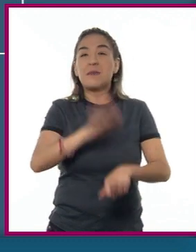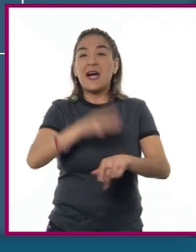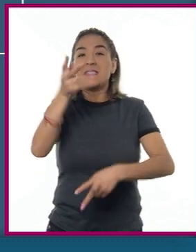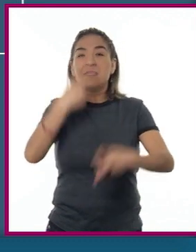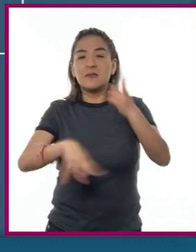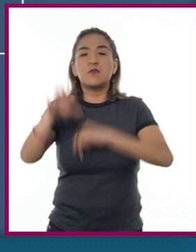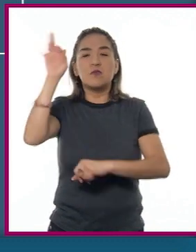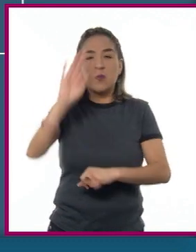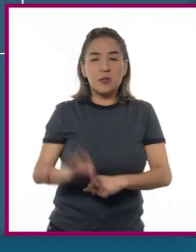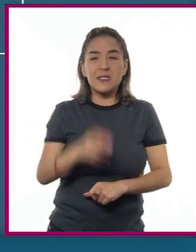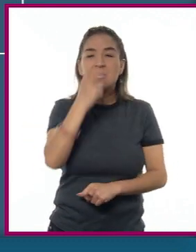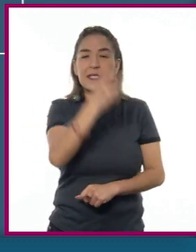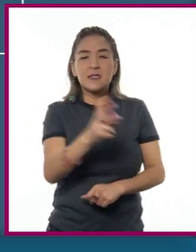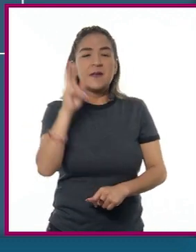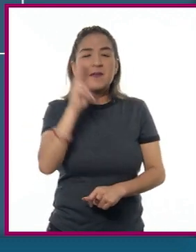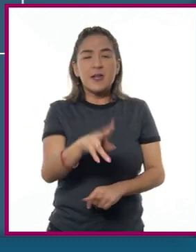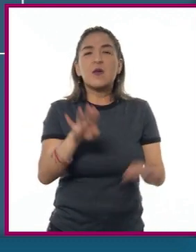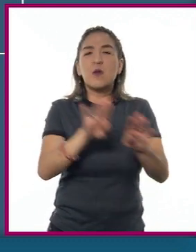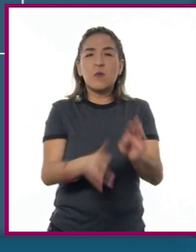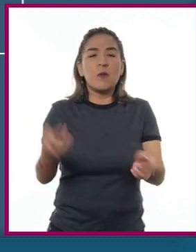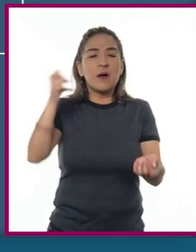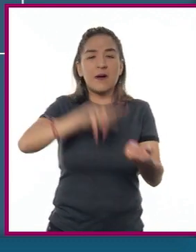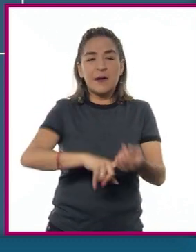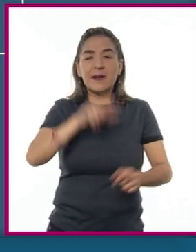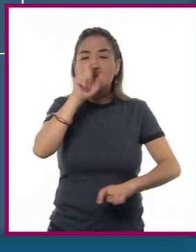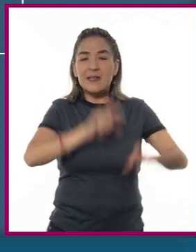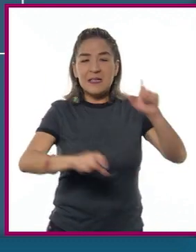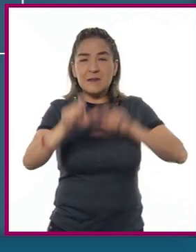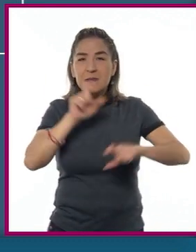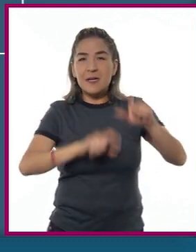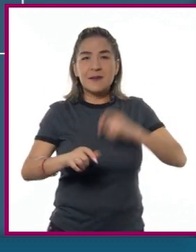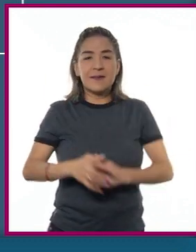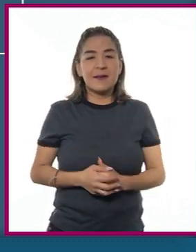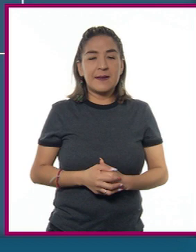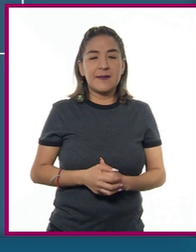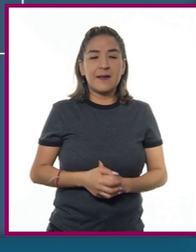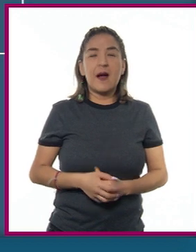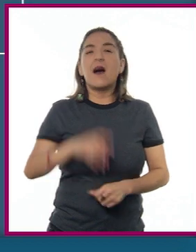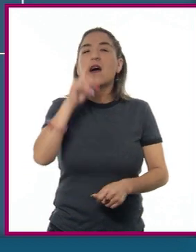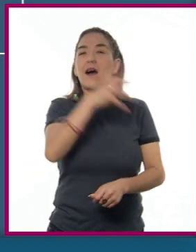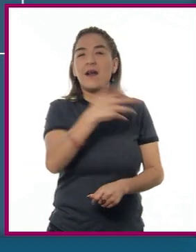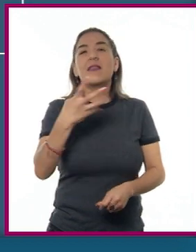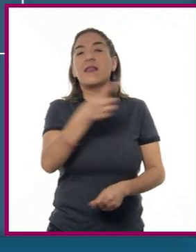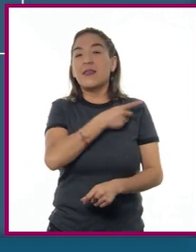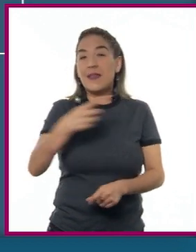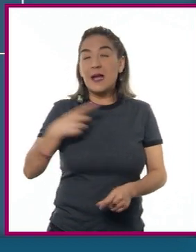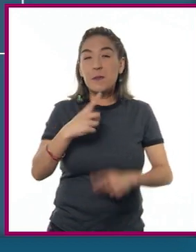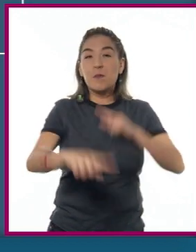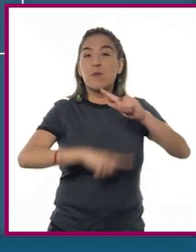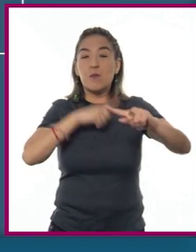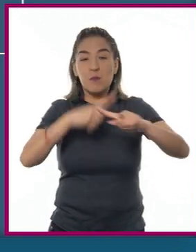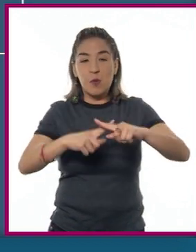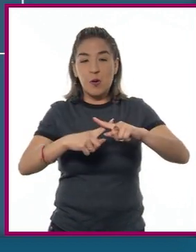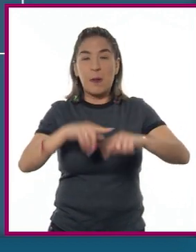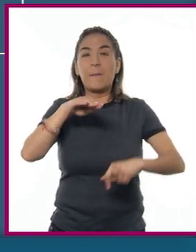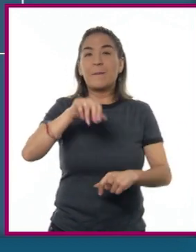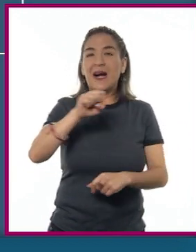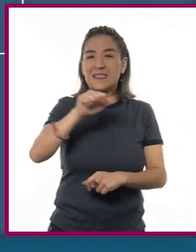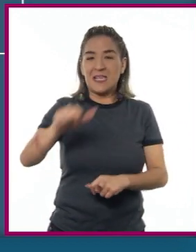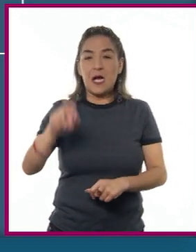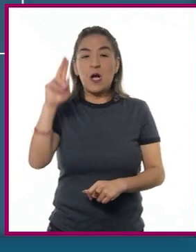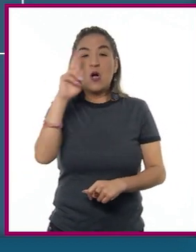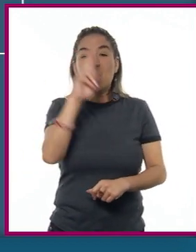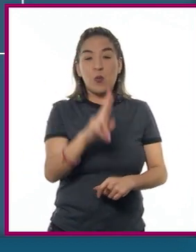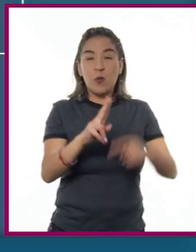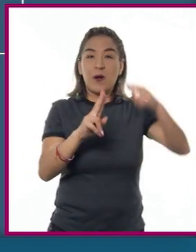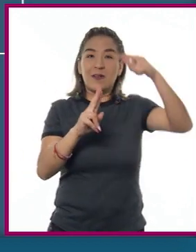observan en pantalla. Para obtener sus masas atómicas promedio, tendríamos que multiplicar la masa atómica U de